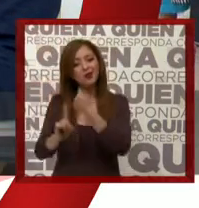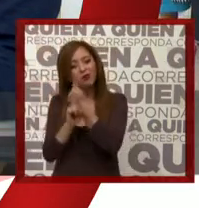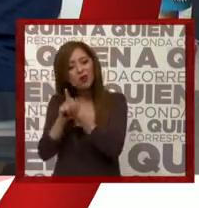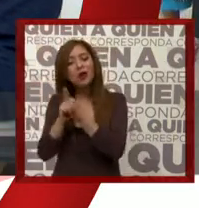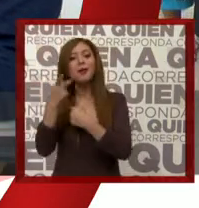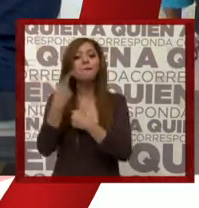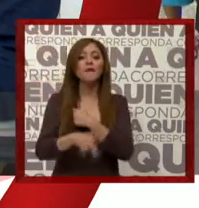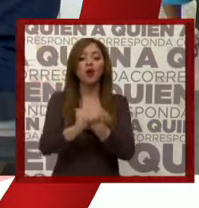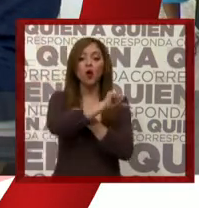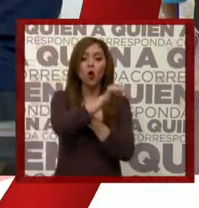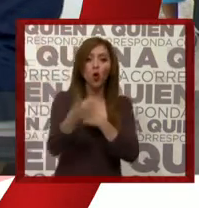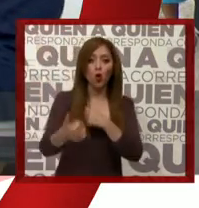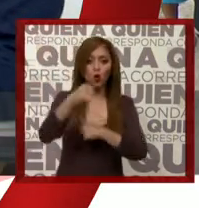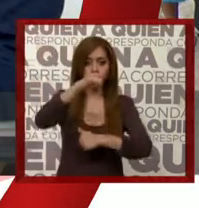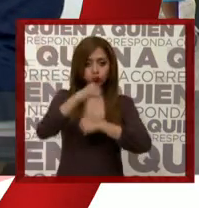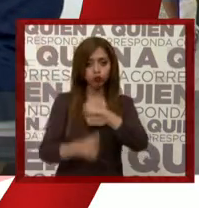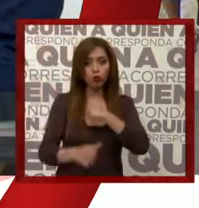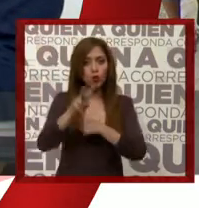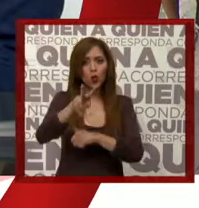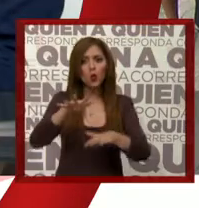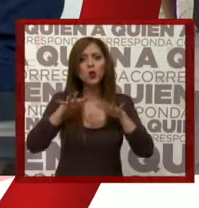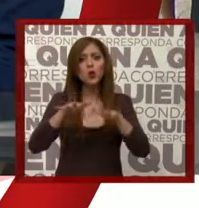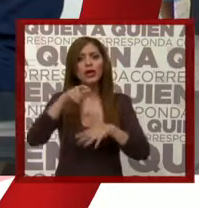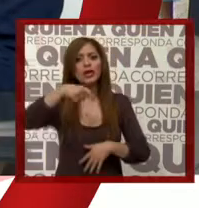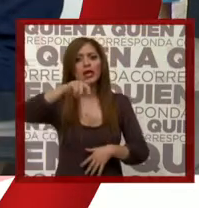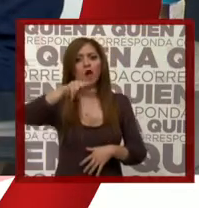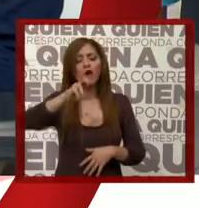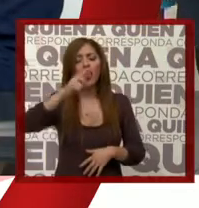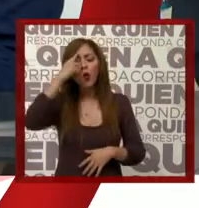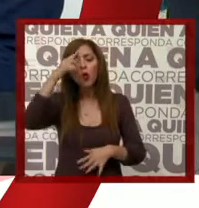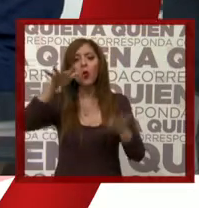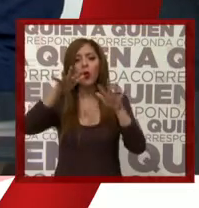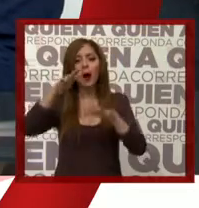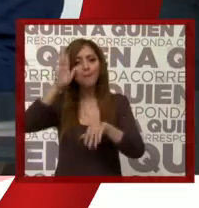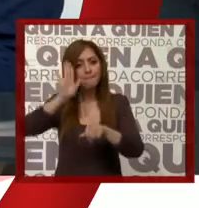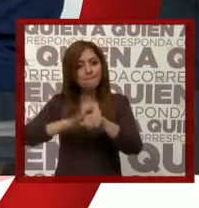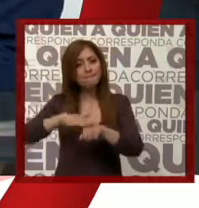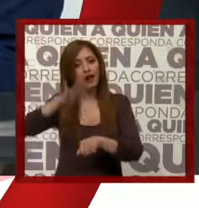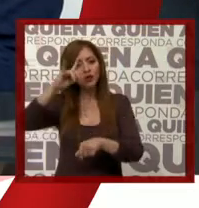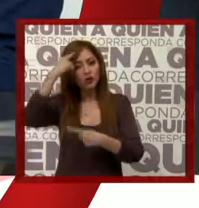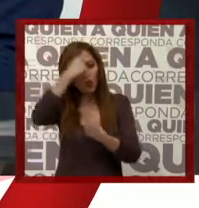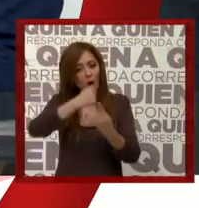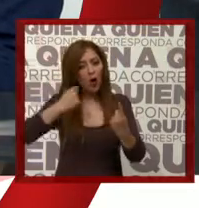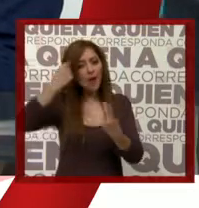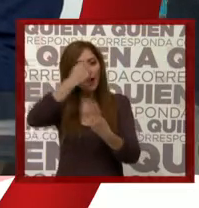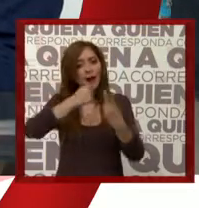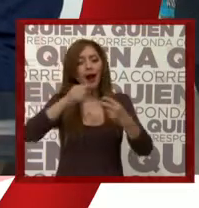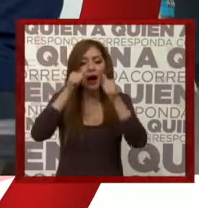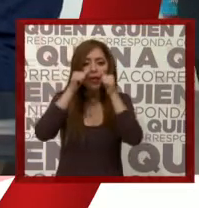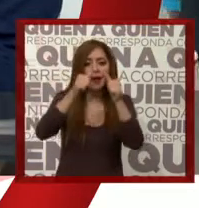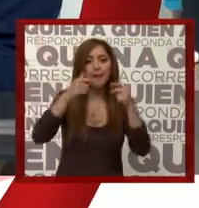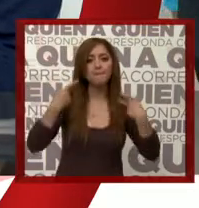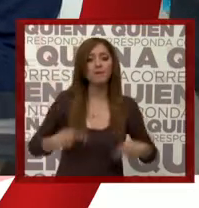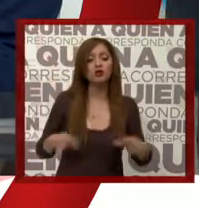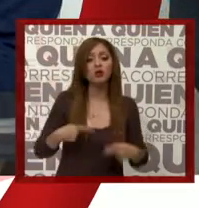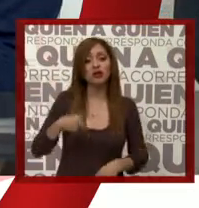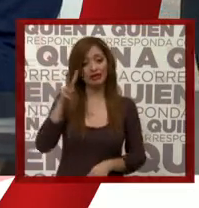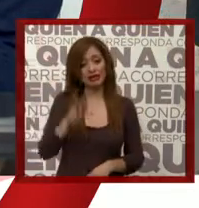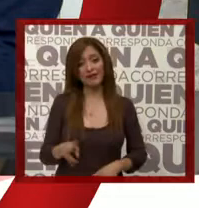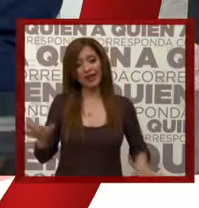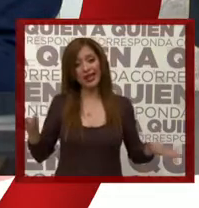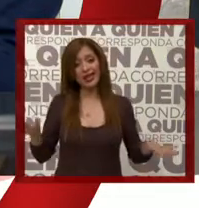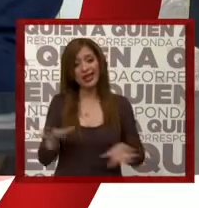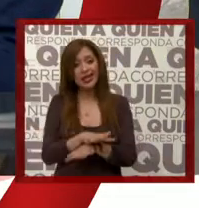los quirófanos son de primer mundo y están preparando que trabajen más horas los quirófanos para atender más gente. Es un cambio